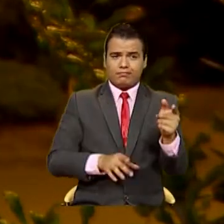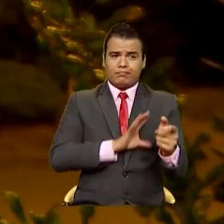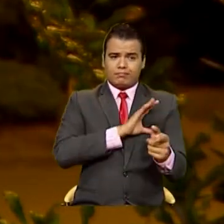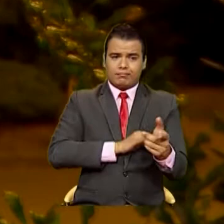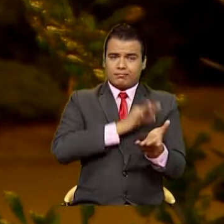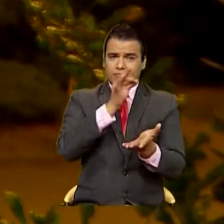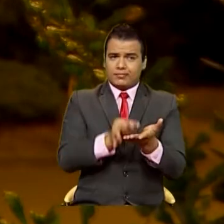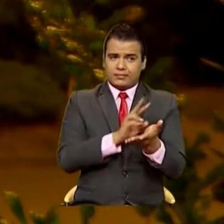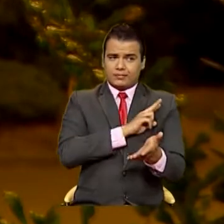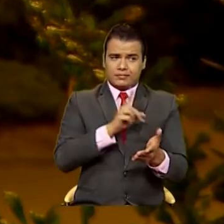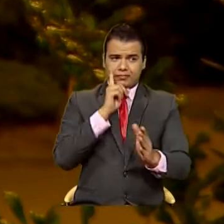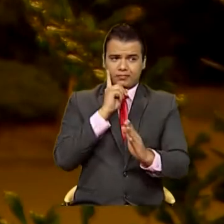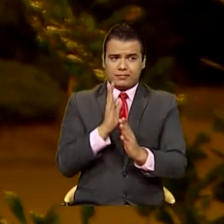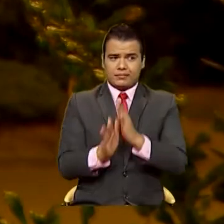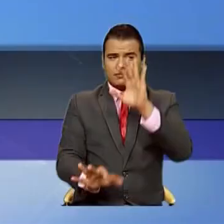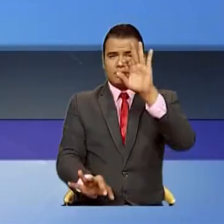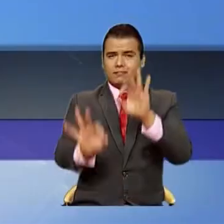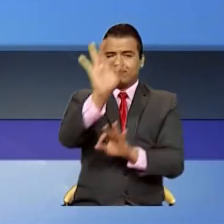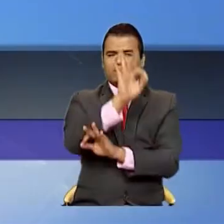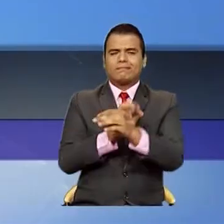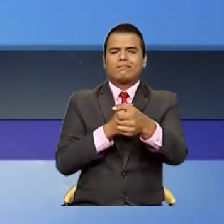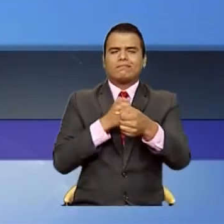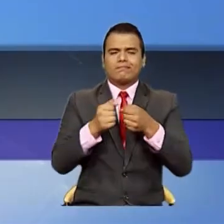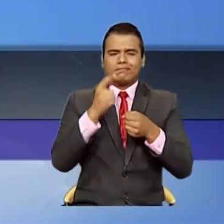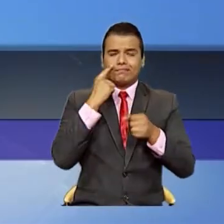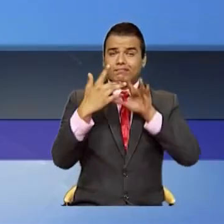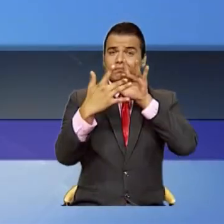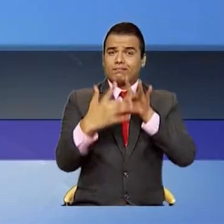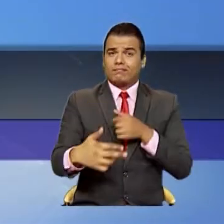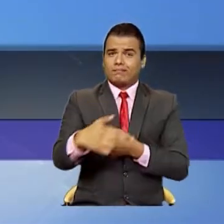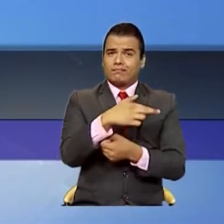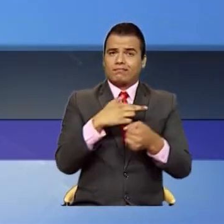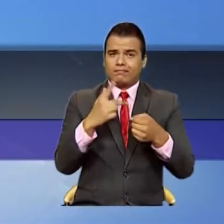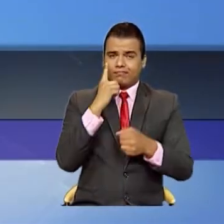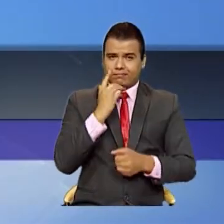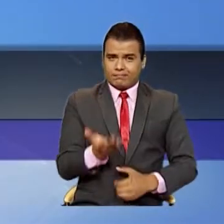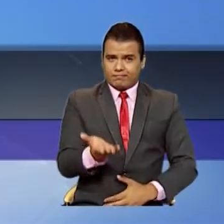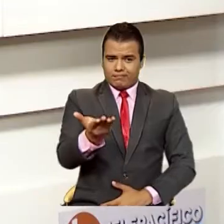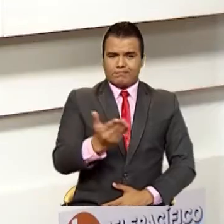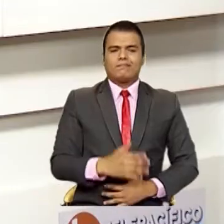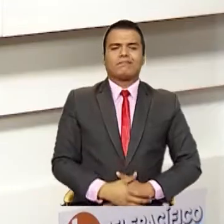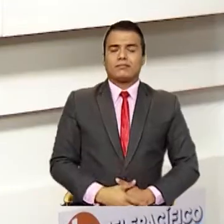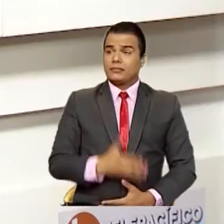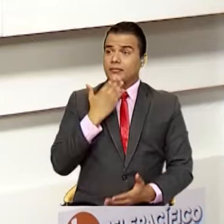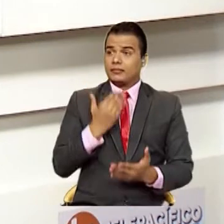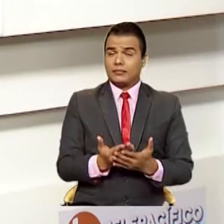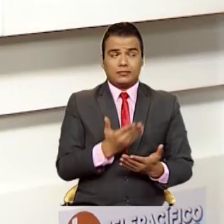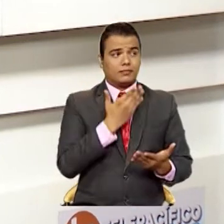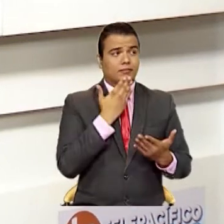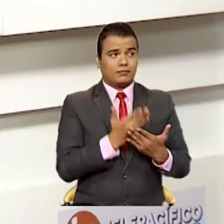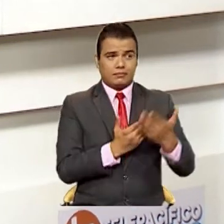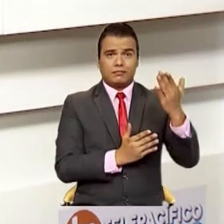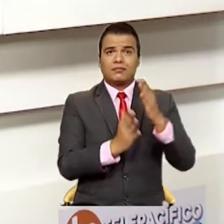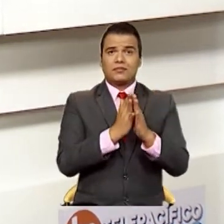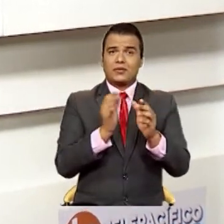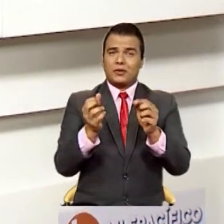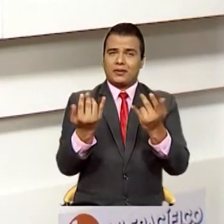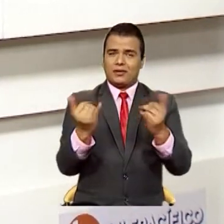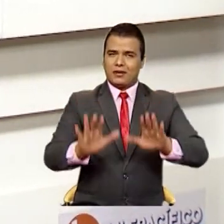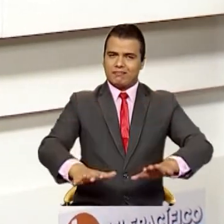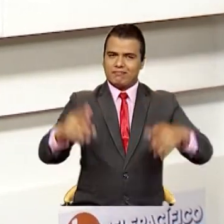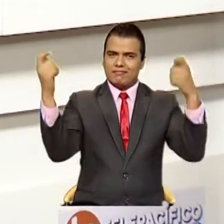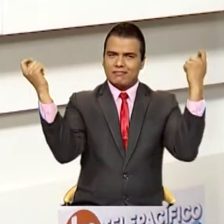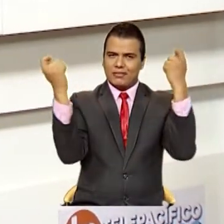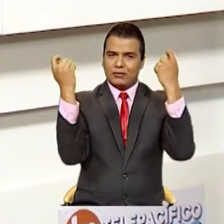del Valle del Cauca. Gustavo Andrés González, Telepacífico Noticias, más cerca de la región. Gracias, Gustavo. Un nuevo corte